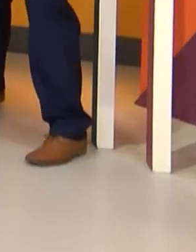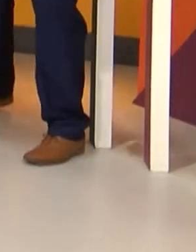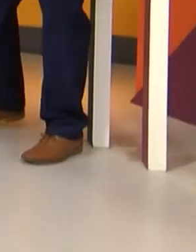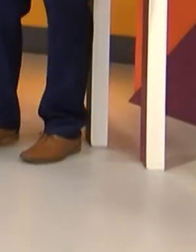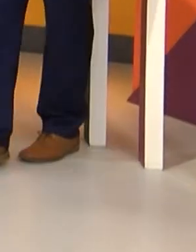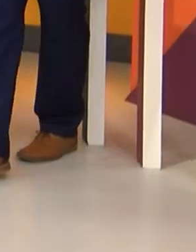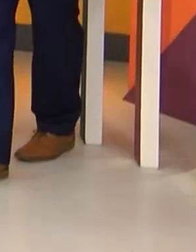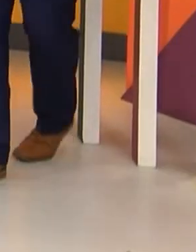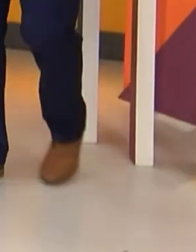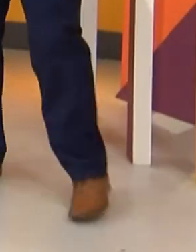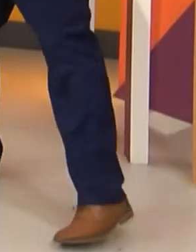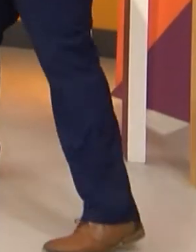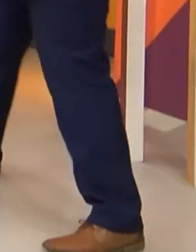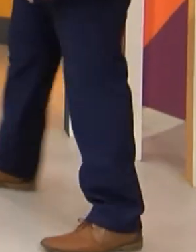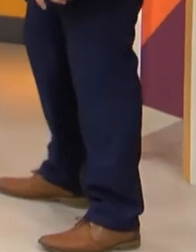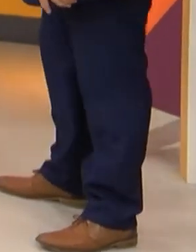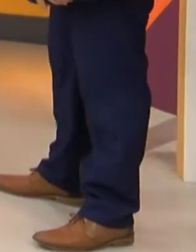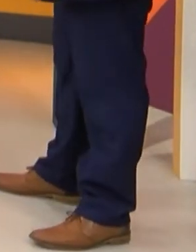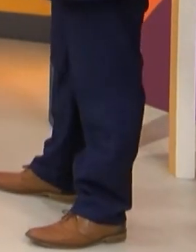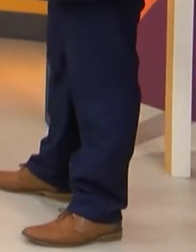Listo.